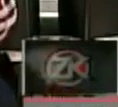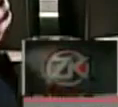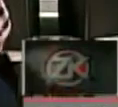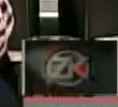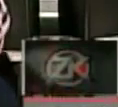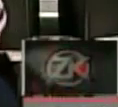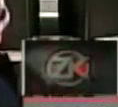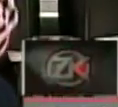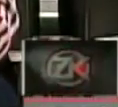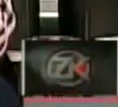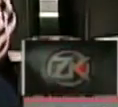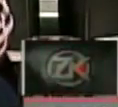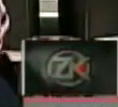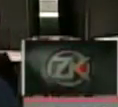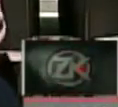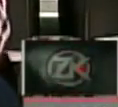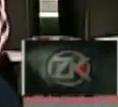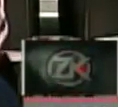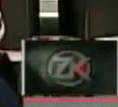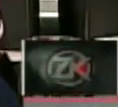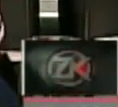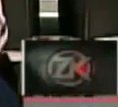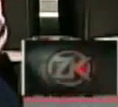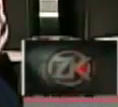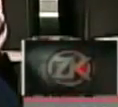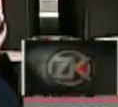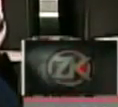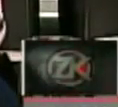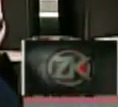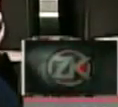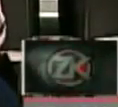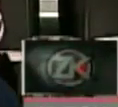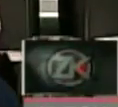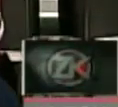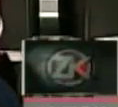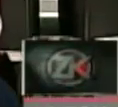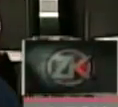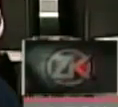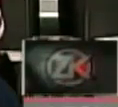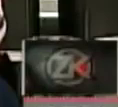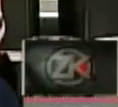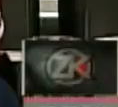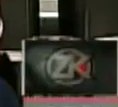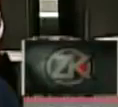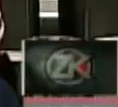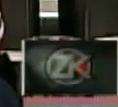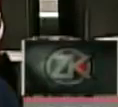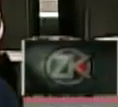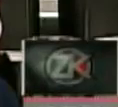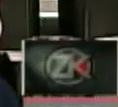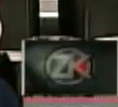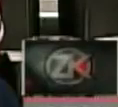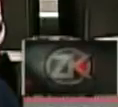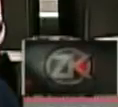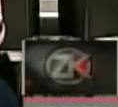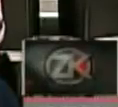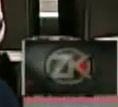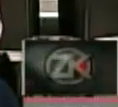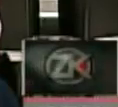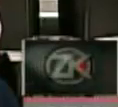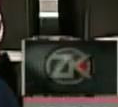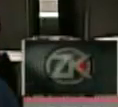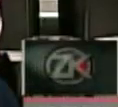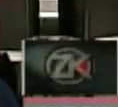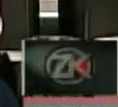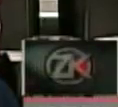cosas en Latinoamérica. Por eso el programa de hoy tiene la etiqueta numeral Salvemos al Amazonas ZK.